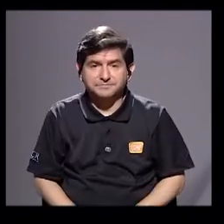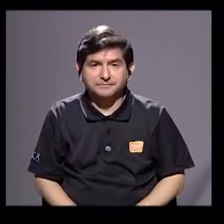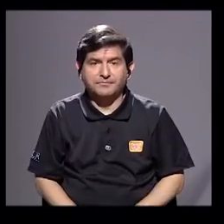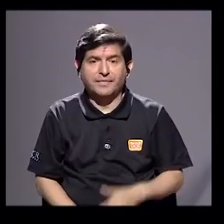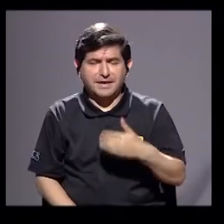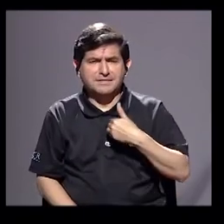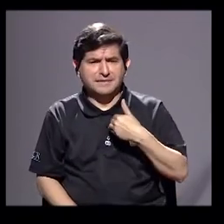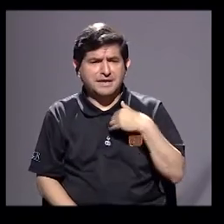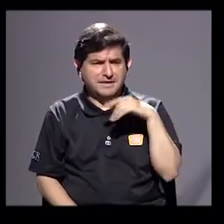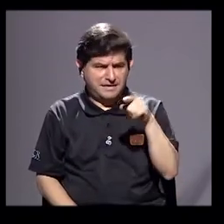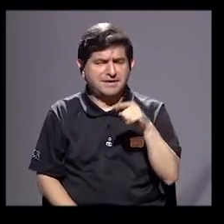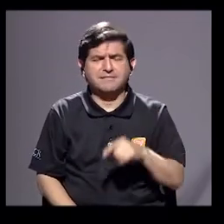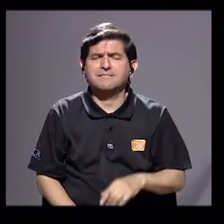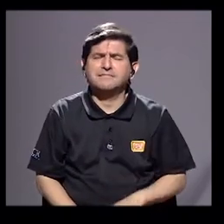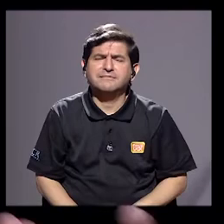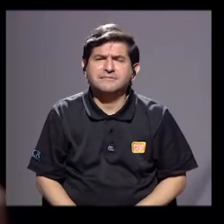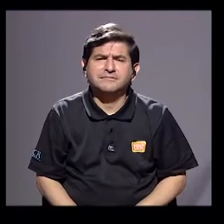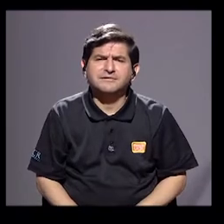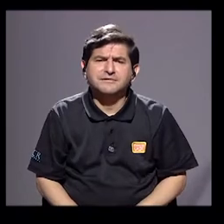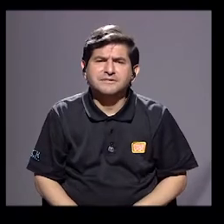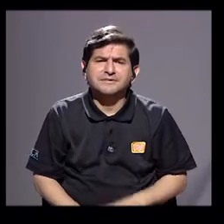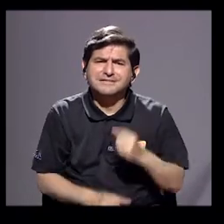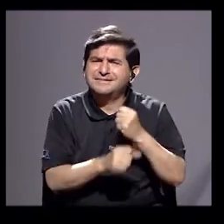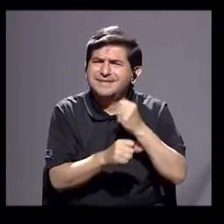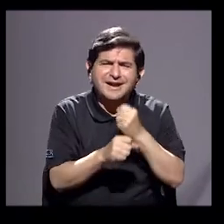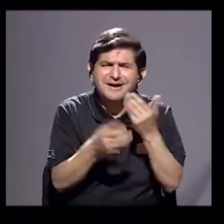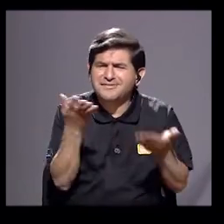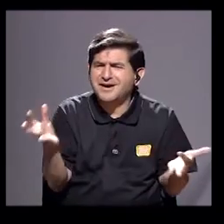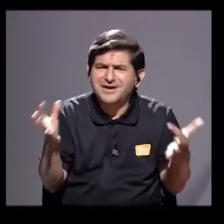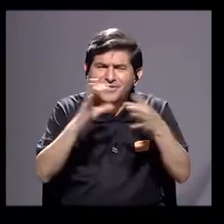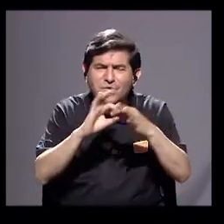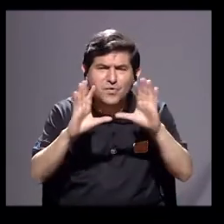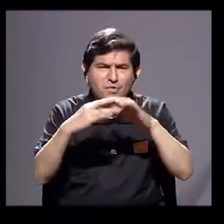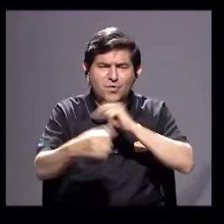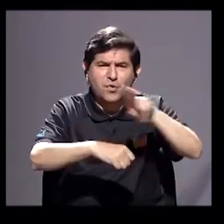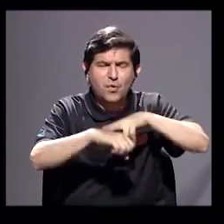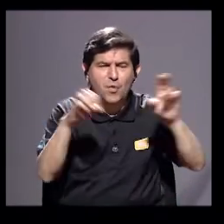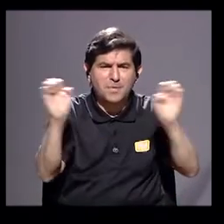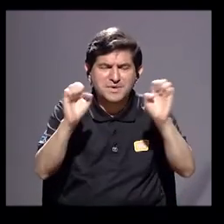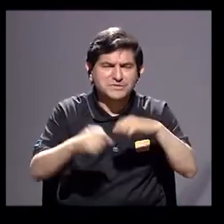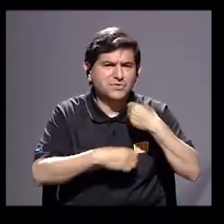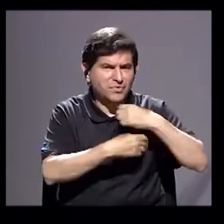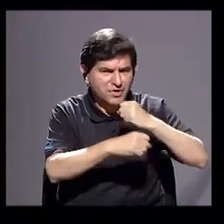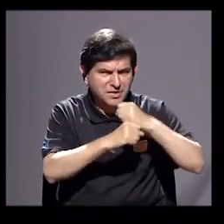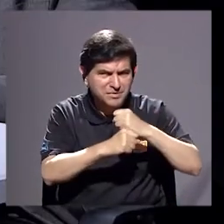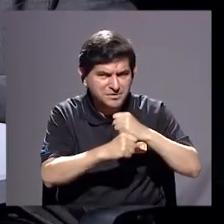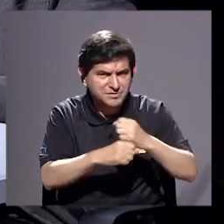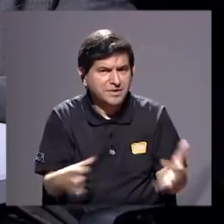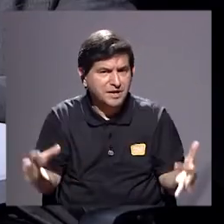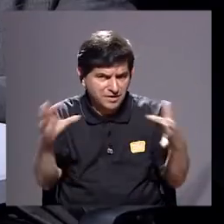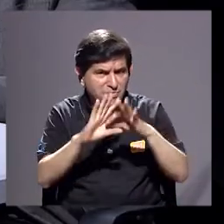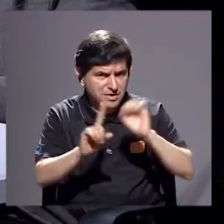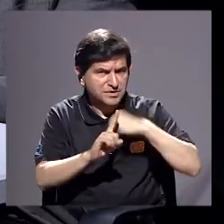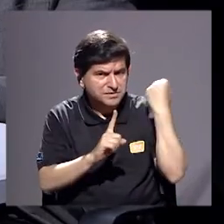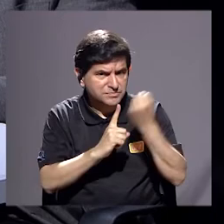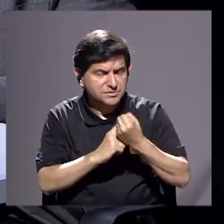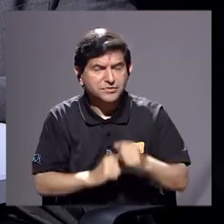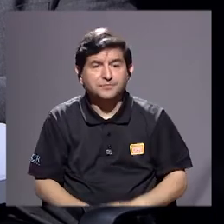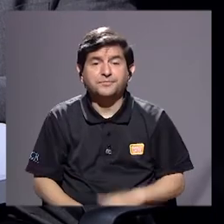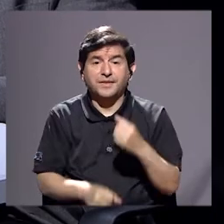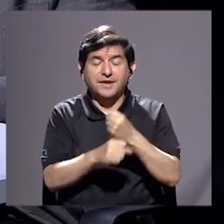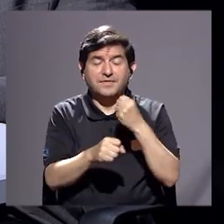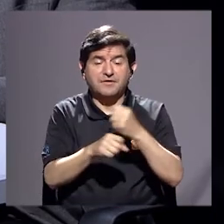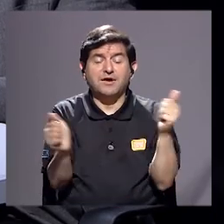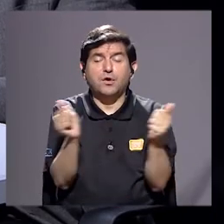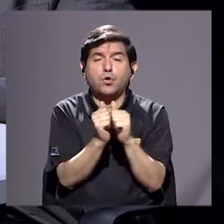a tener elecciones en las municipalidades hay algún trabajo mancomunado entre la comisión nacional de emergencias y las municipalidades casualmente el trabajo